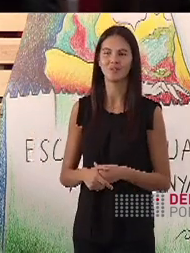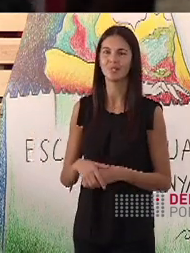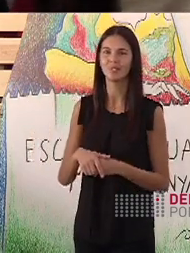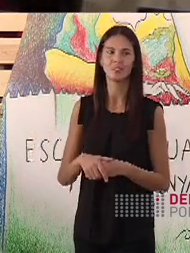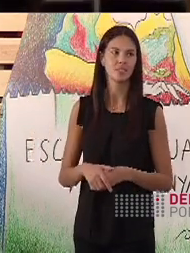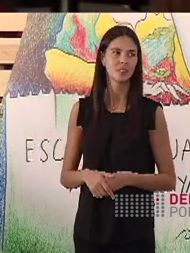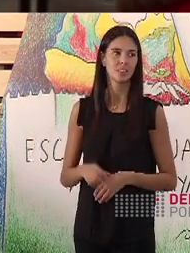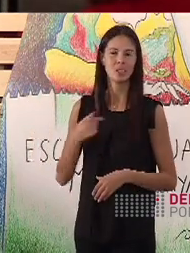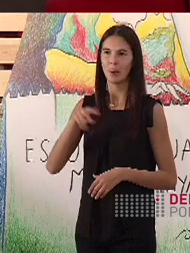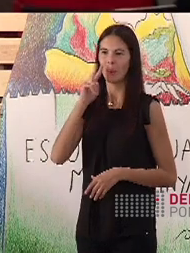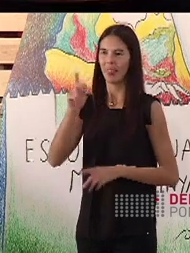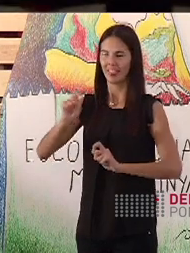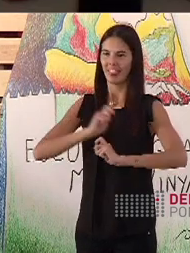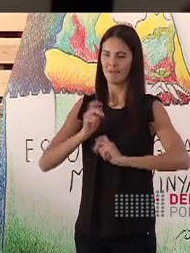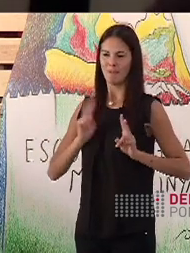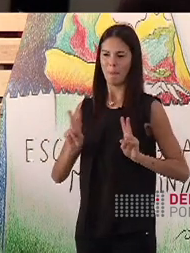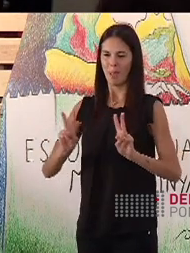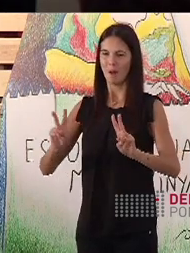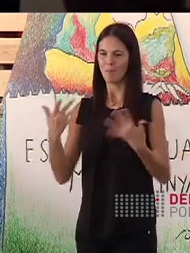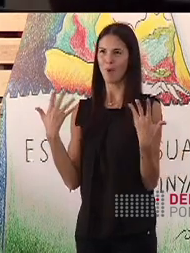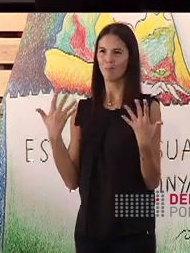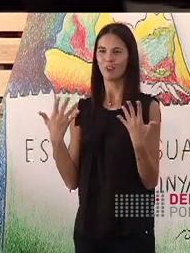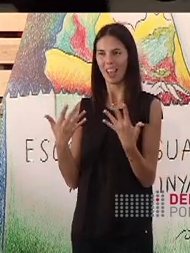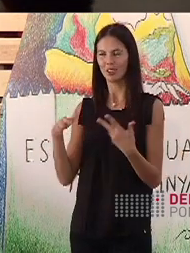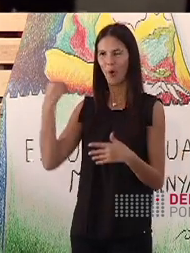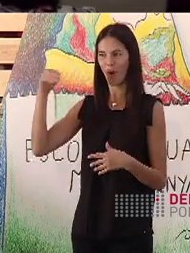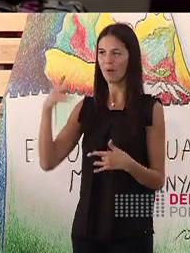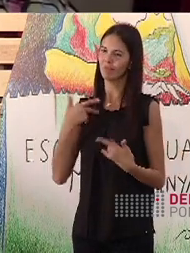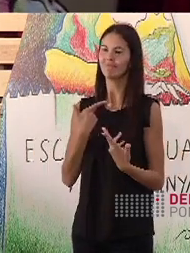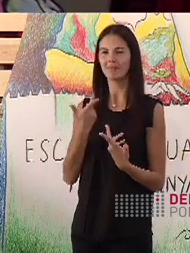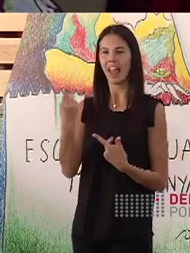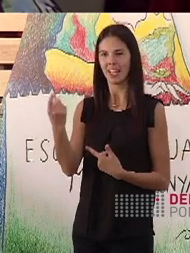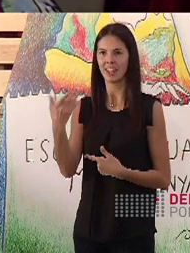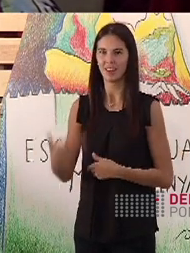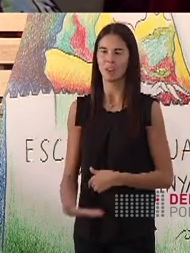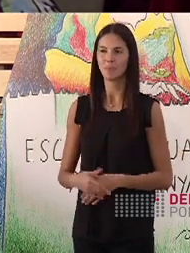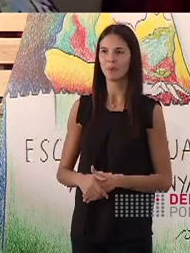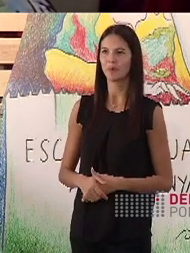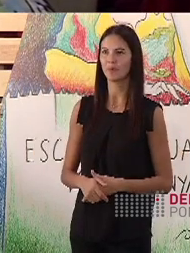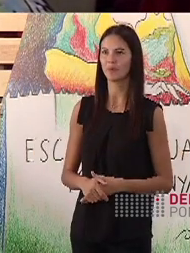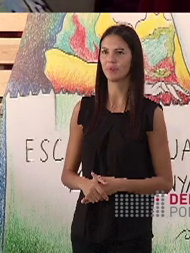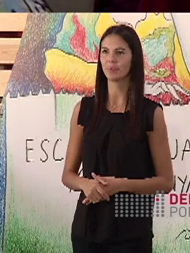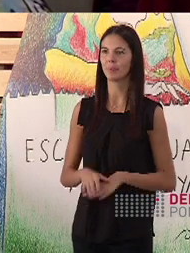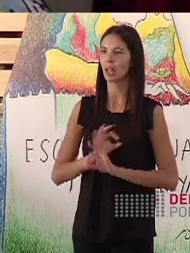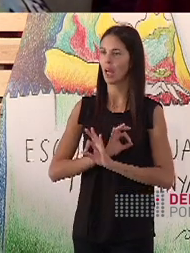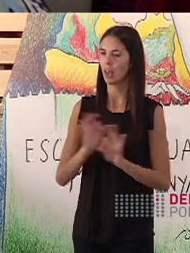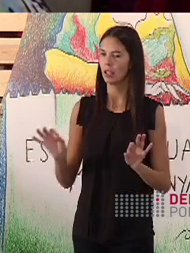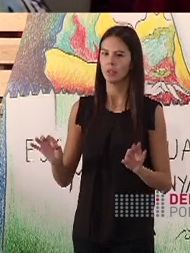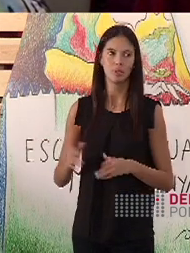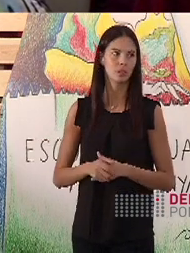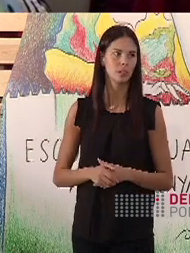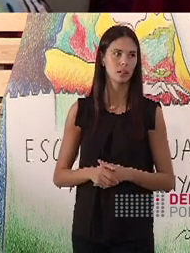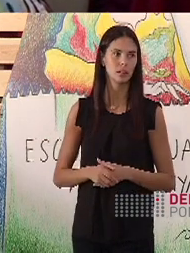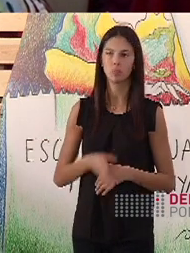además, este punto joven que aportáis tan fresco es muy necesario. Nada, después de todo